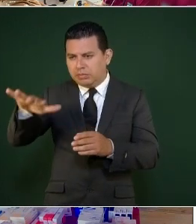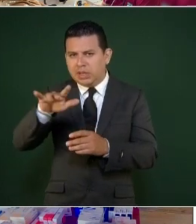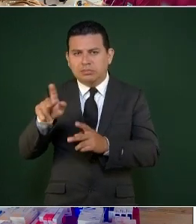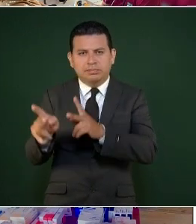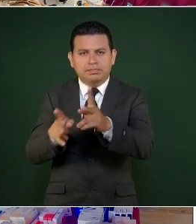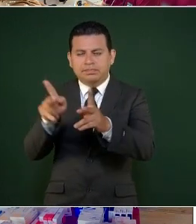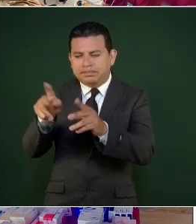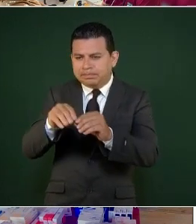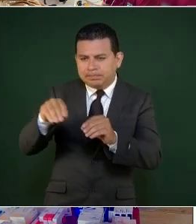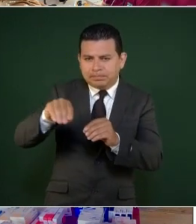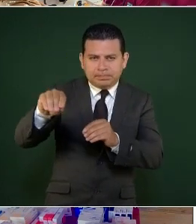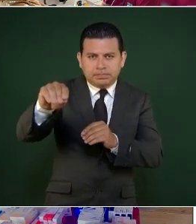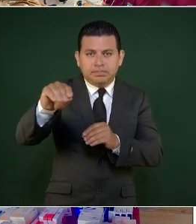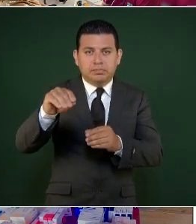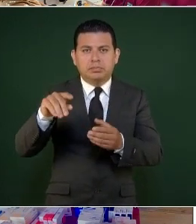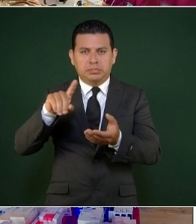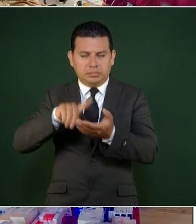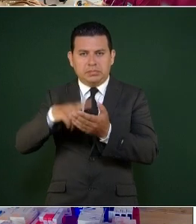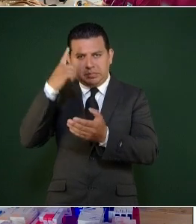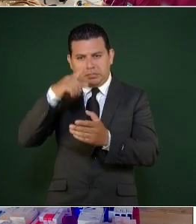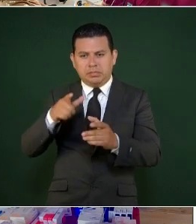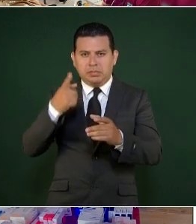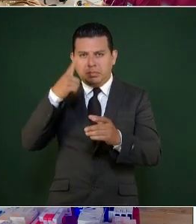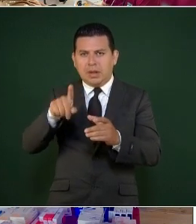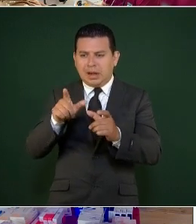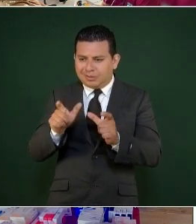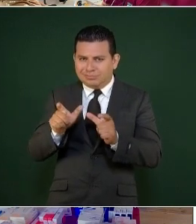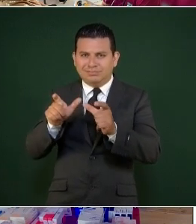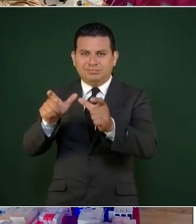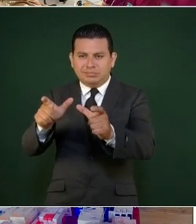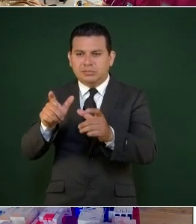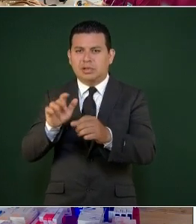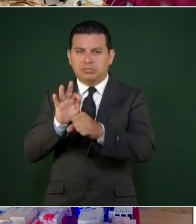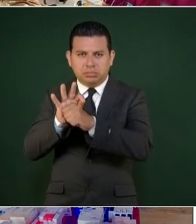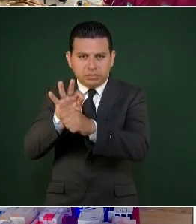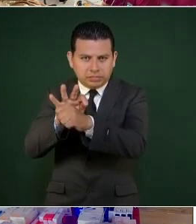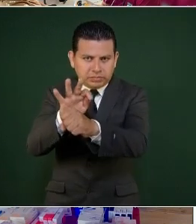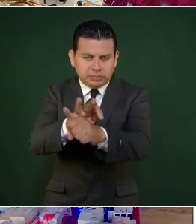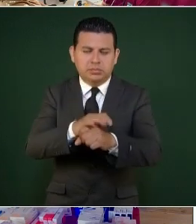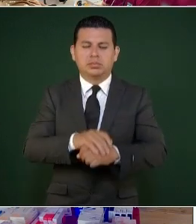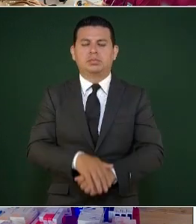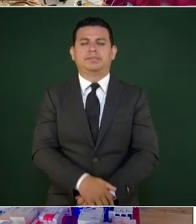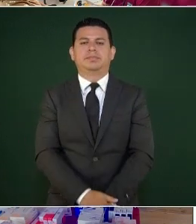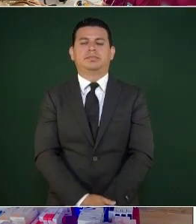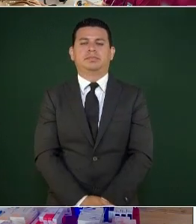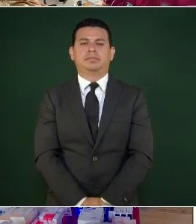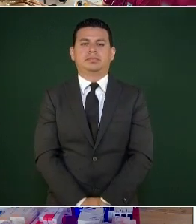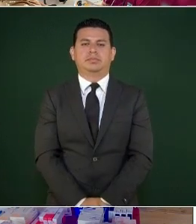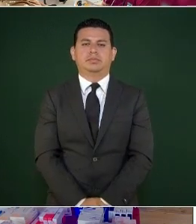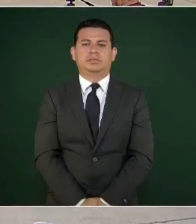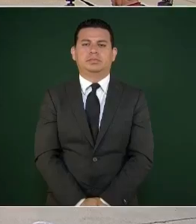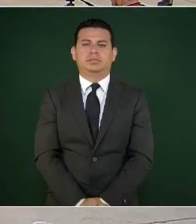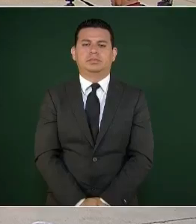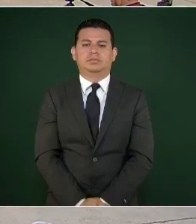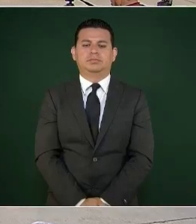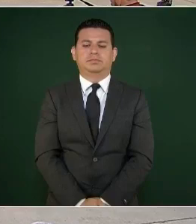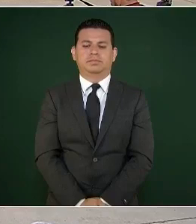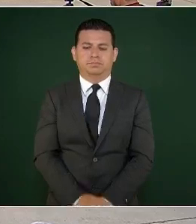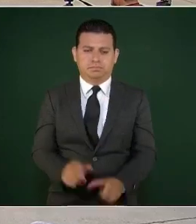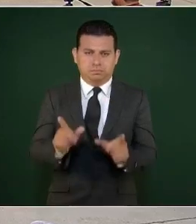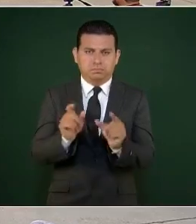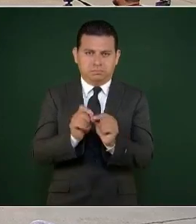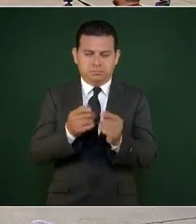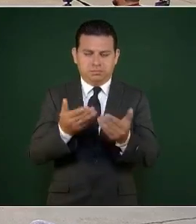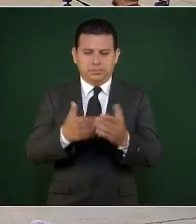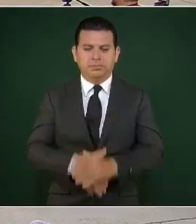Por parte de la situación de seguridad del Estado, es toda la información que tenemos. Es todo, señor presidente. Gracias.